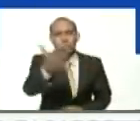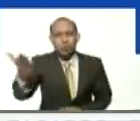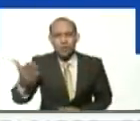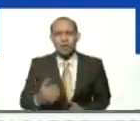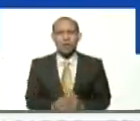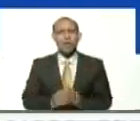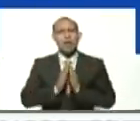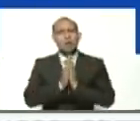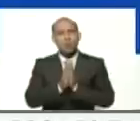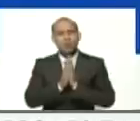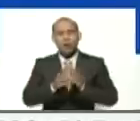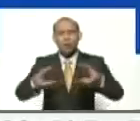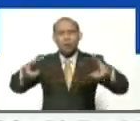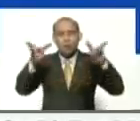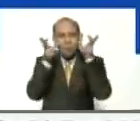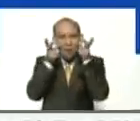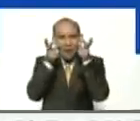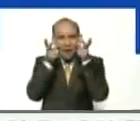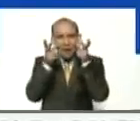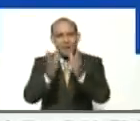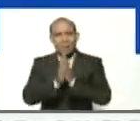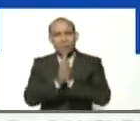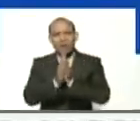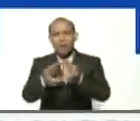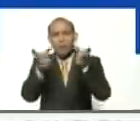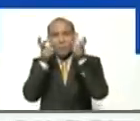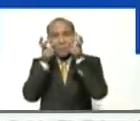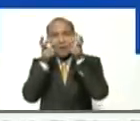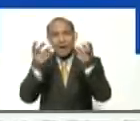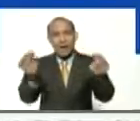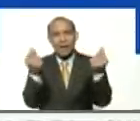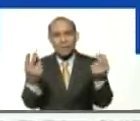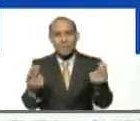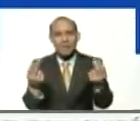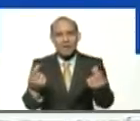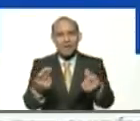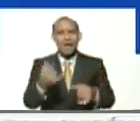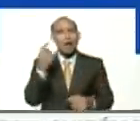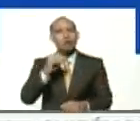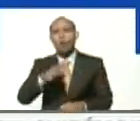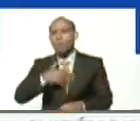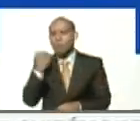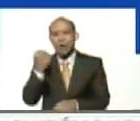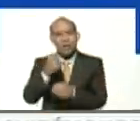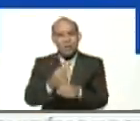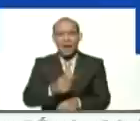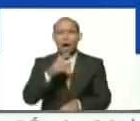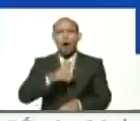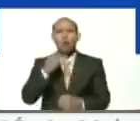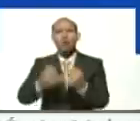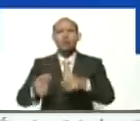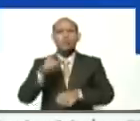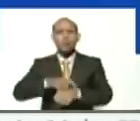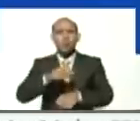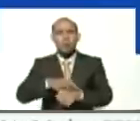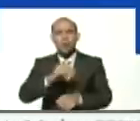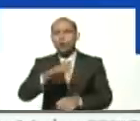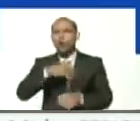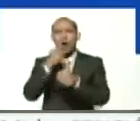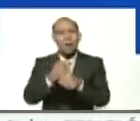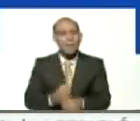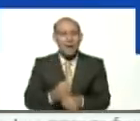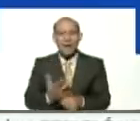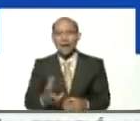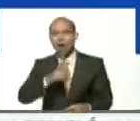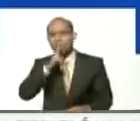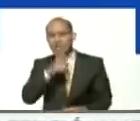nos descuidemos hermanos hermanas no esperemos el último momento no esperemos lo peor podemos atender de